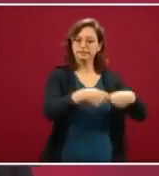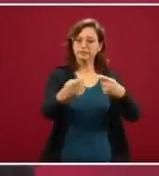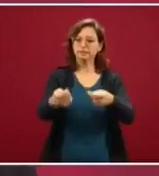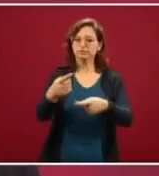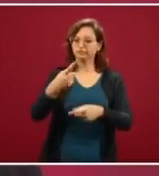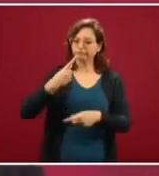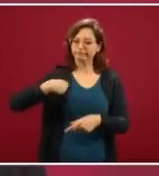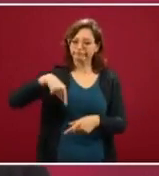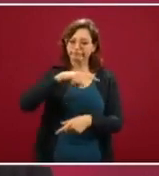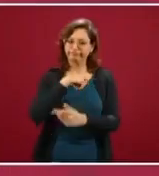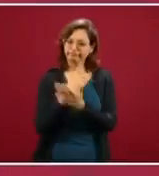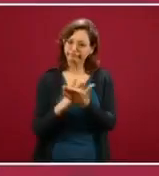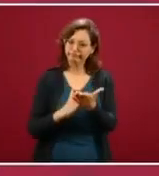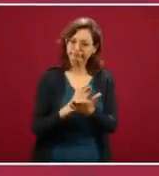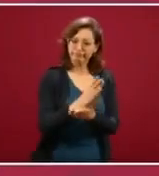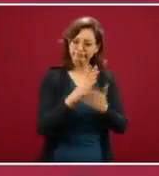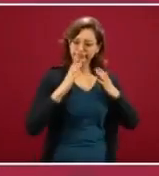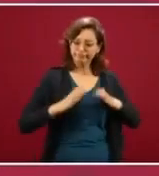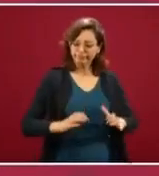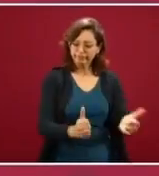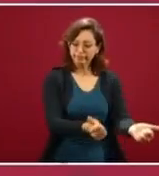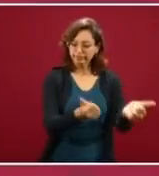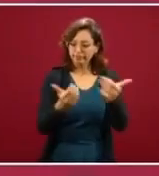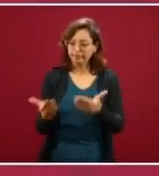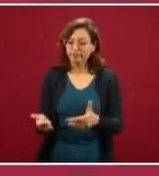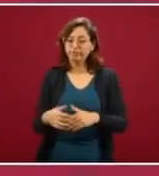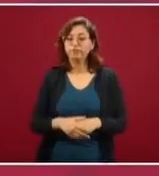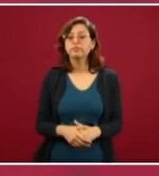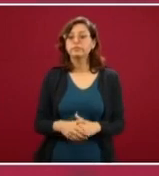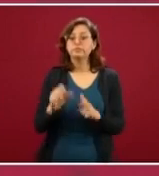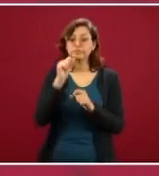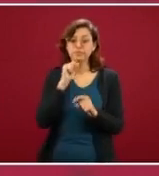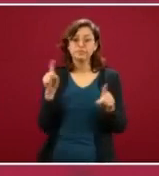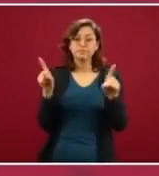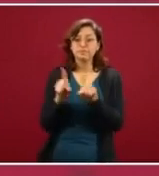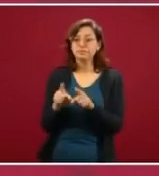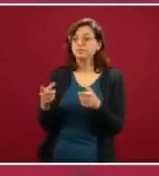propósito, y unirlos, porque también hay